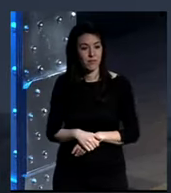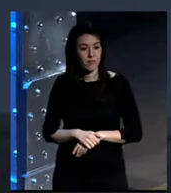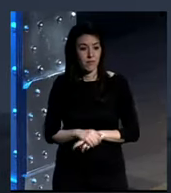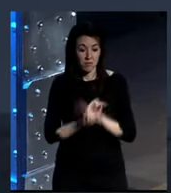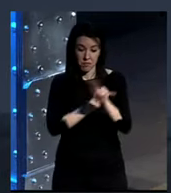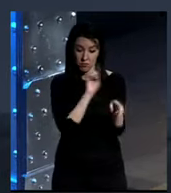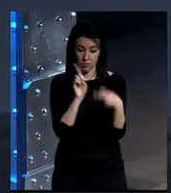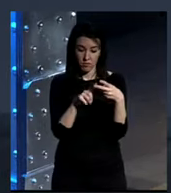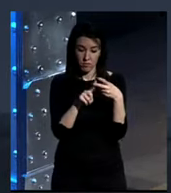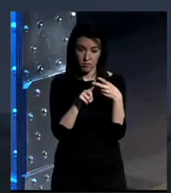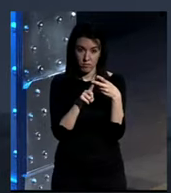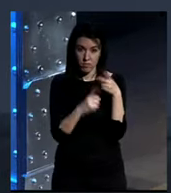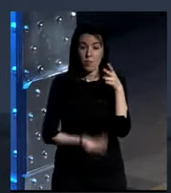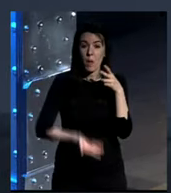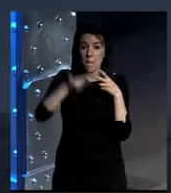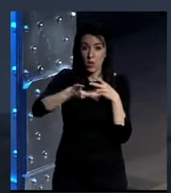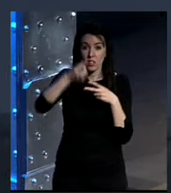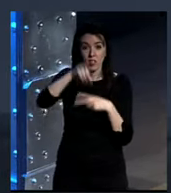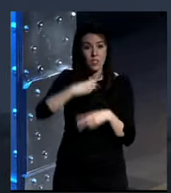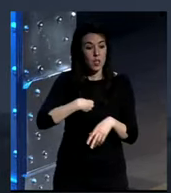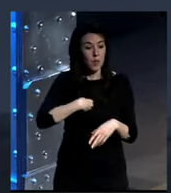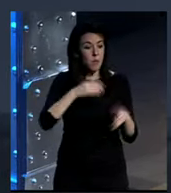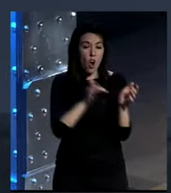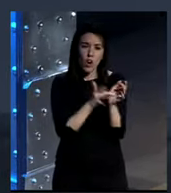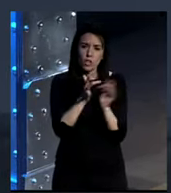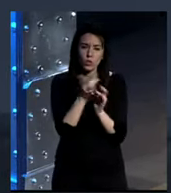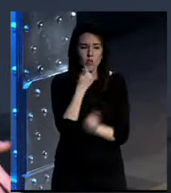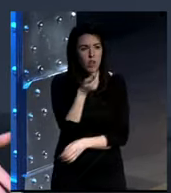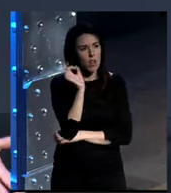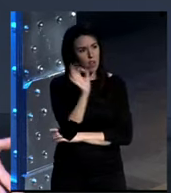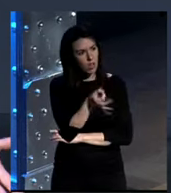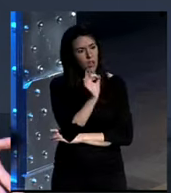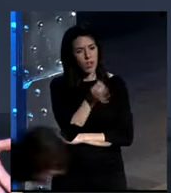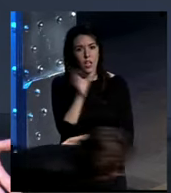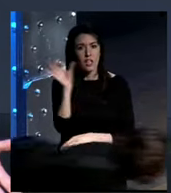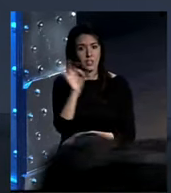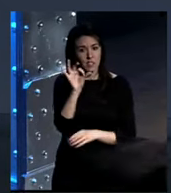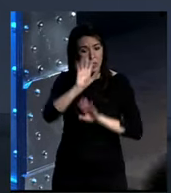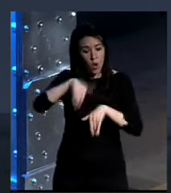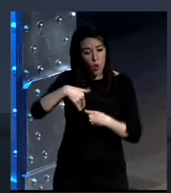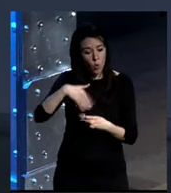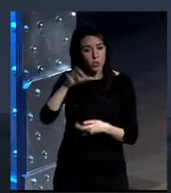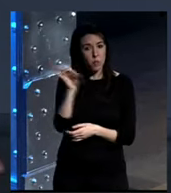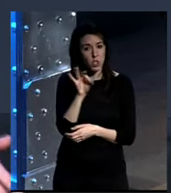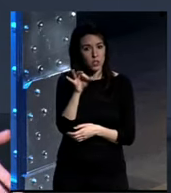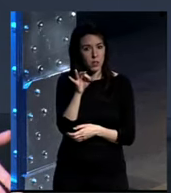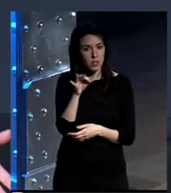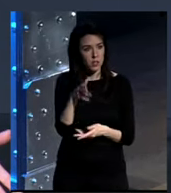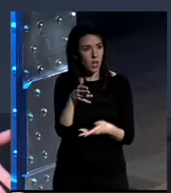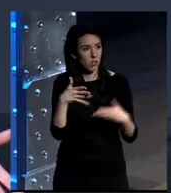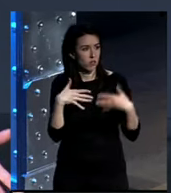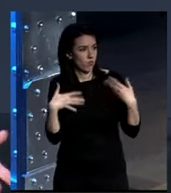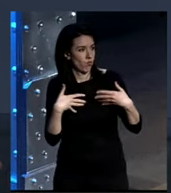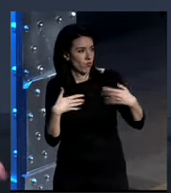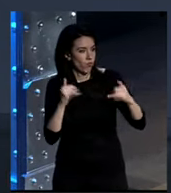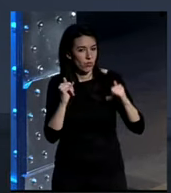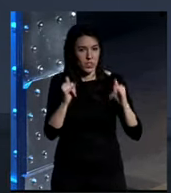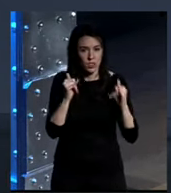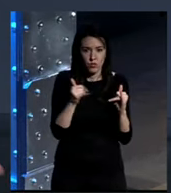que es muy importante, y es que decía Jesús Sánchez Millana, es verdad, Sebastián últimamente, si disfrutaba y estaba